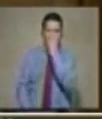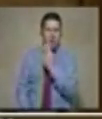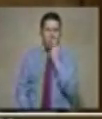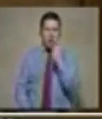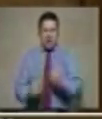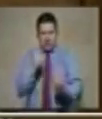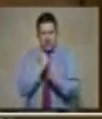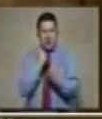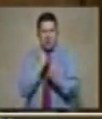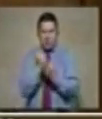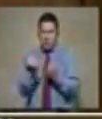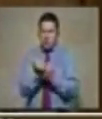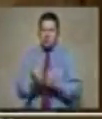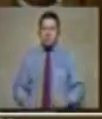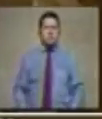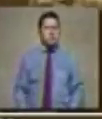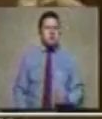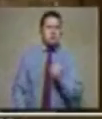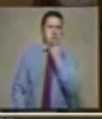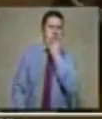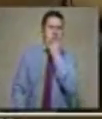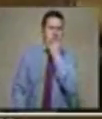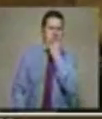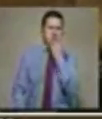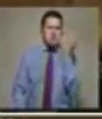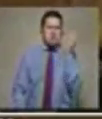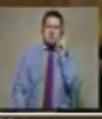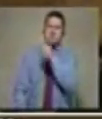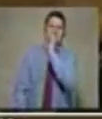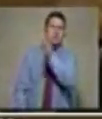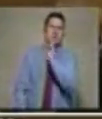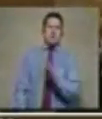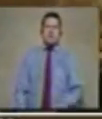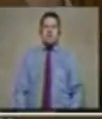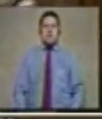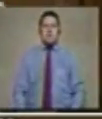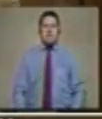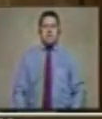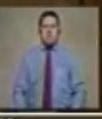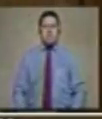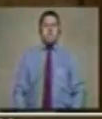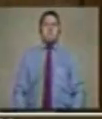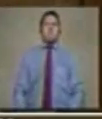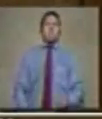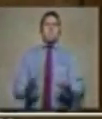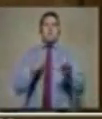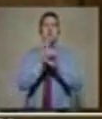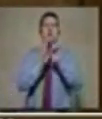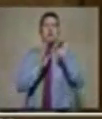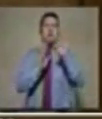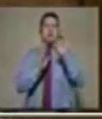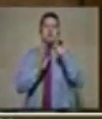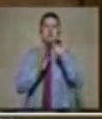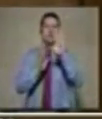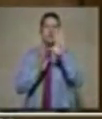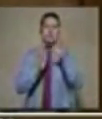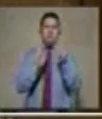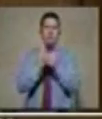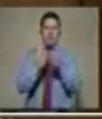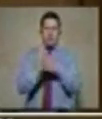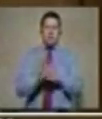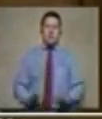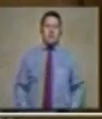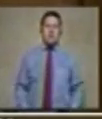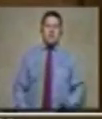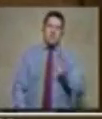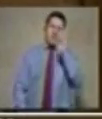a apoyar y pasó esto y cuando era socorrista nos pasaba todo el tiempo incumpliendo la ley 1505 esto no puede seguir ocurriendo y